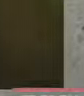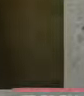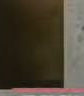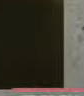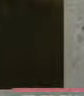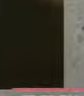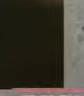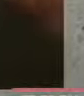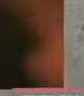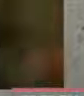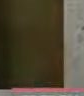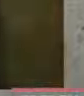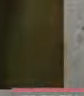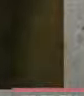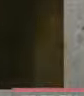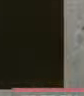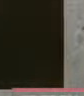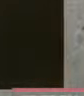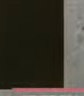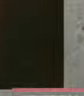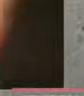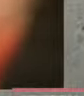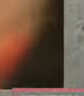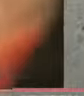en este país